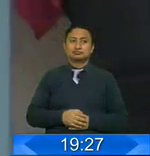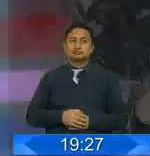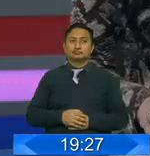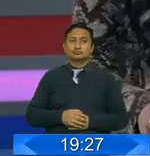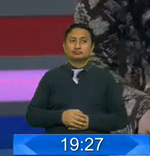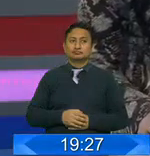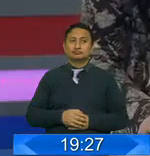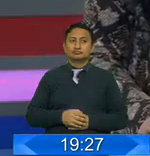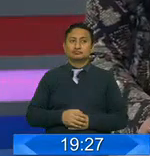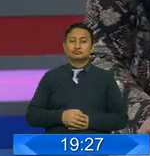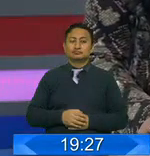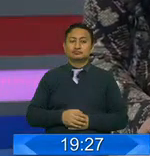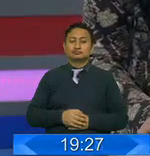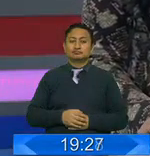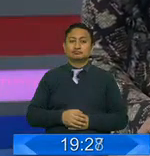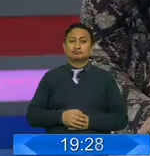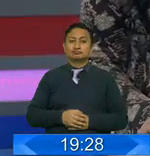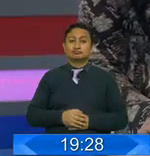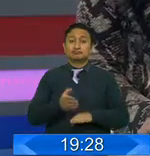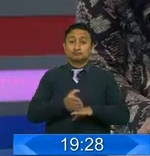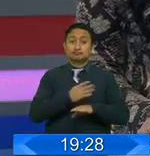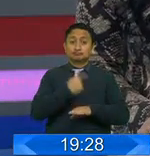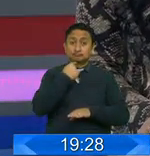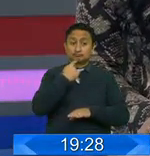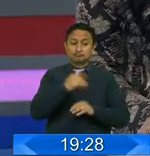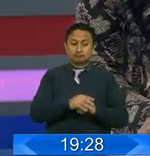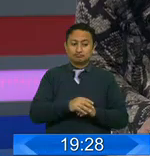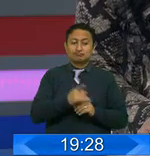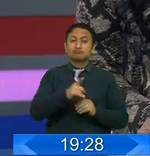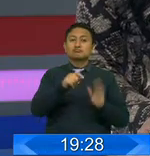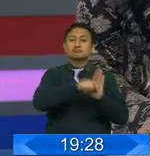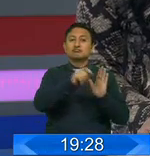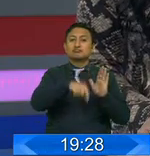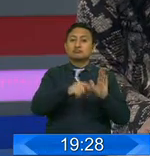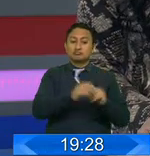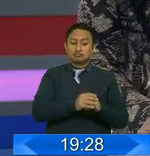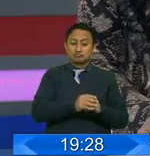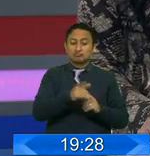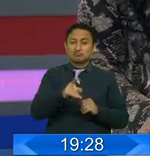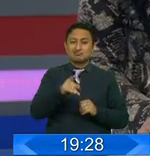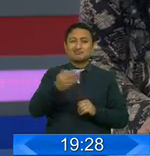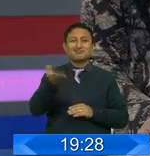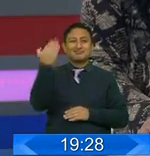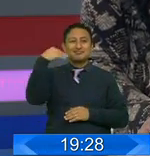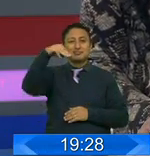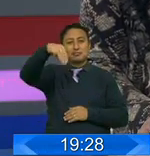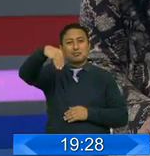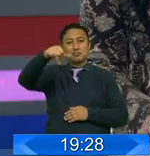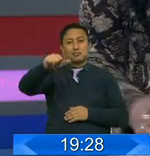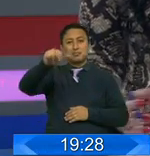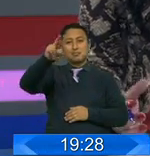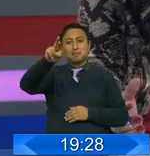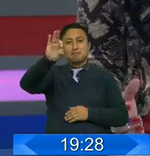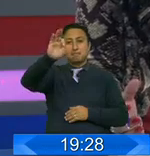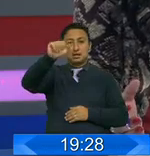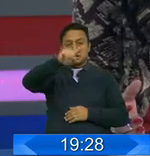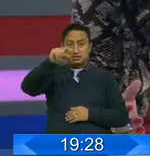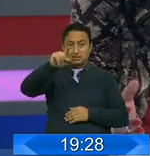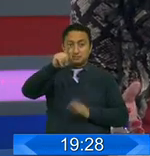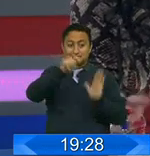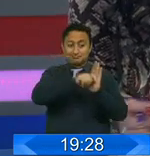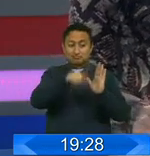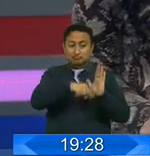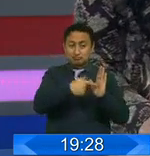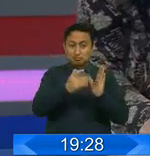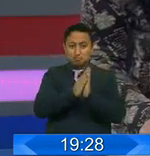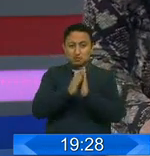Ramírez. Como lo anunciamos, la defensa de uno de los implicados en la presunta violación a Marta hace un llamado a las